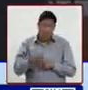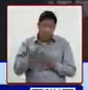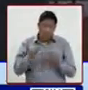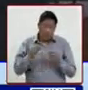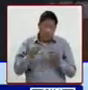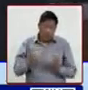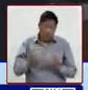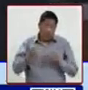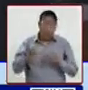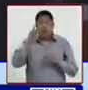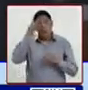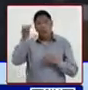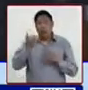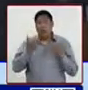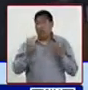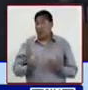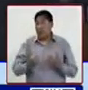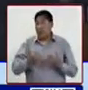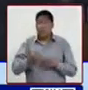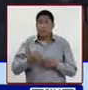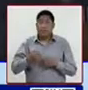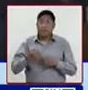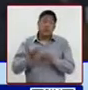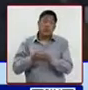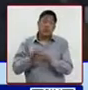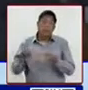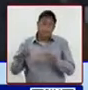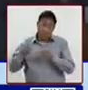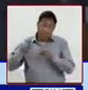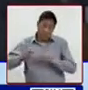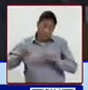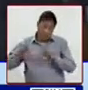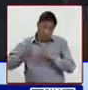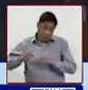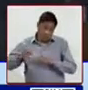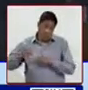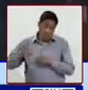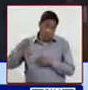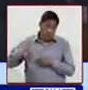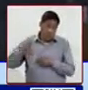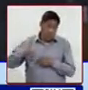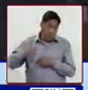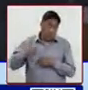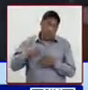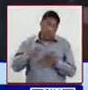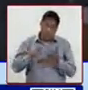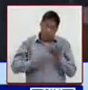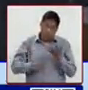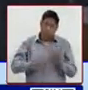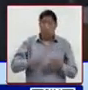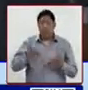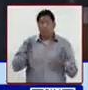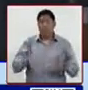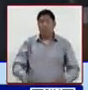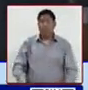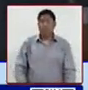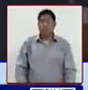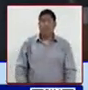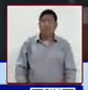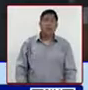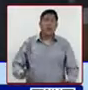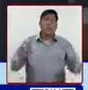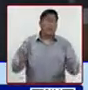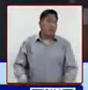justamente, puesto que en este momento la fiscalía estaría analizando dicha declaración, John, Miriam.